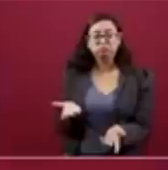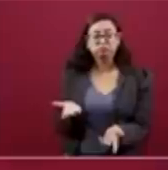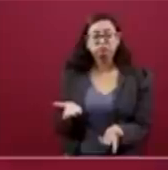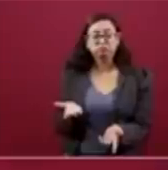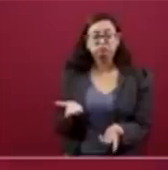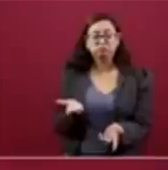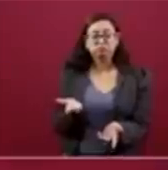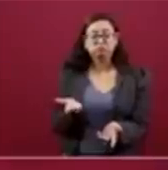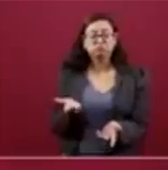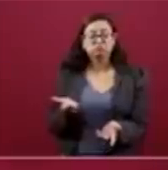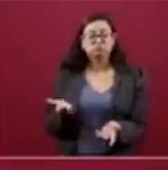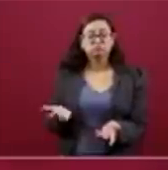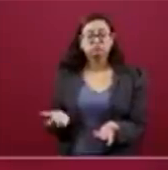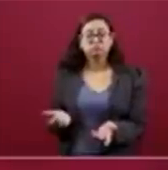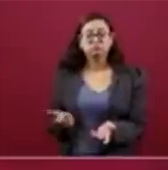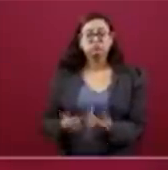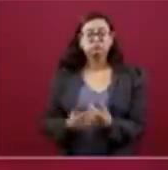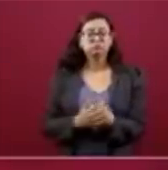me